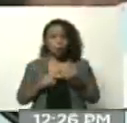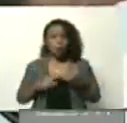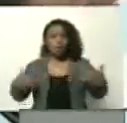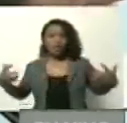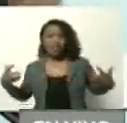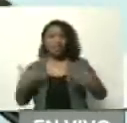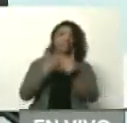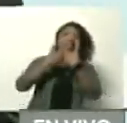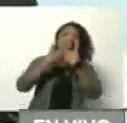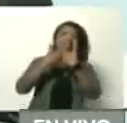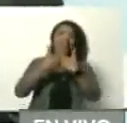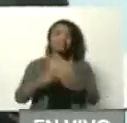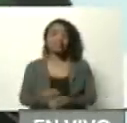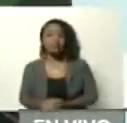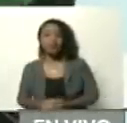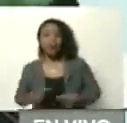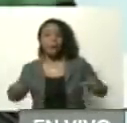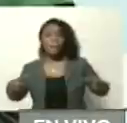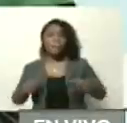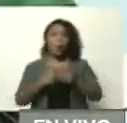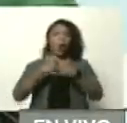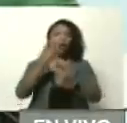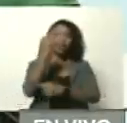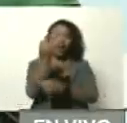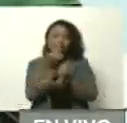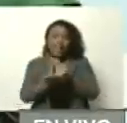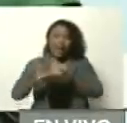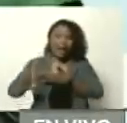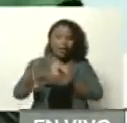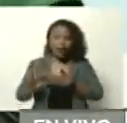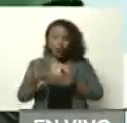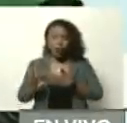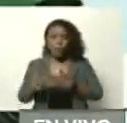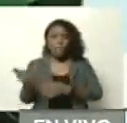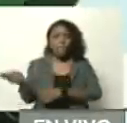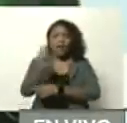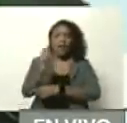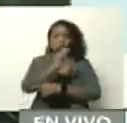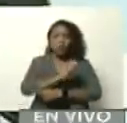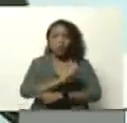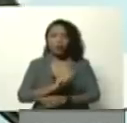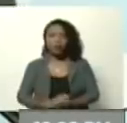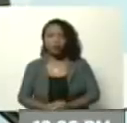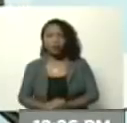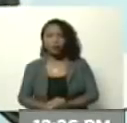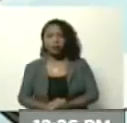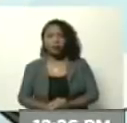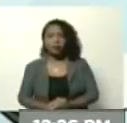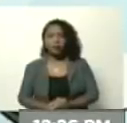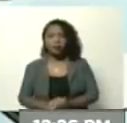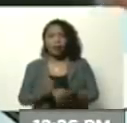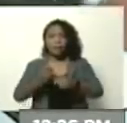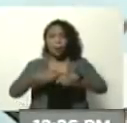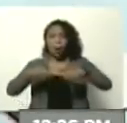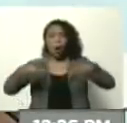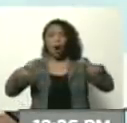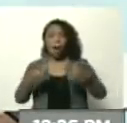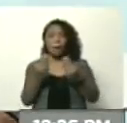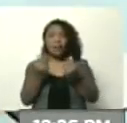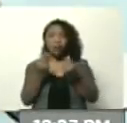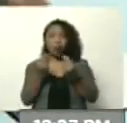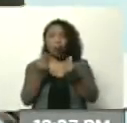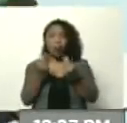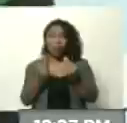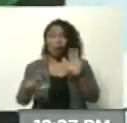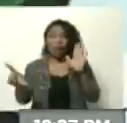choque de tener 3 créditos adicionales mensuales detener a un momento de presupuesto a